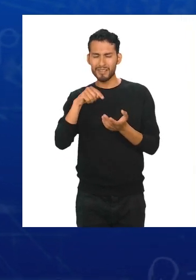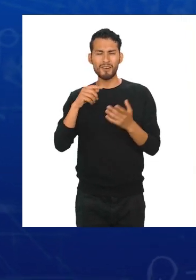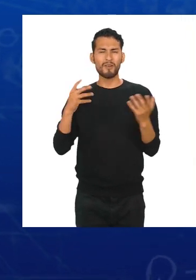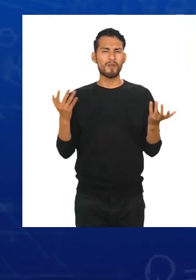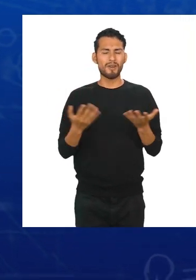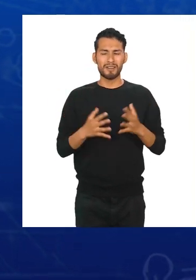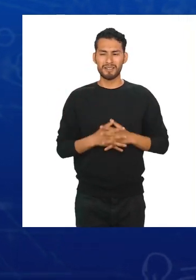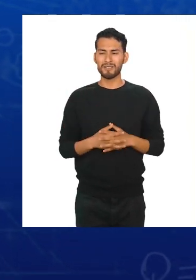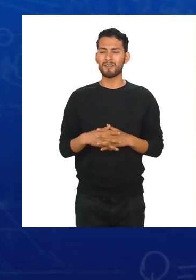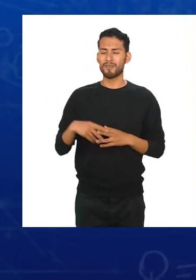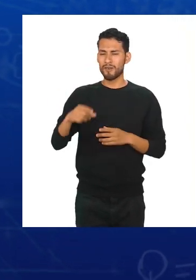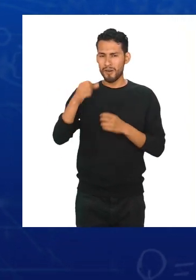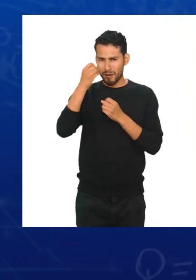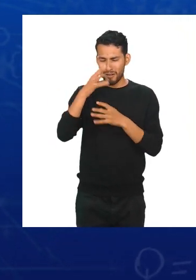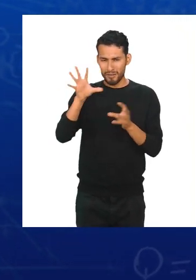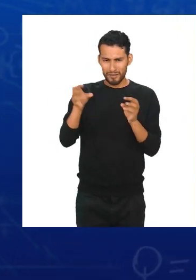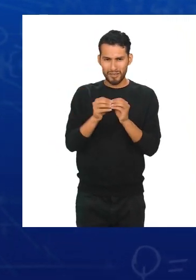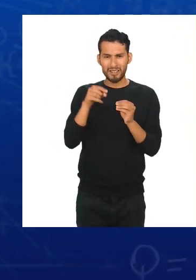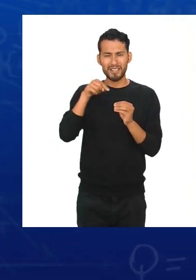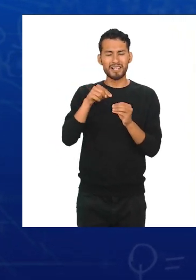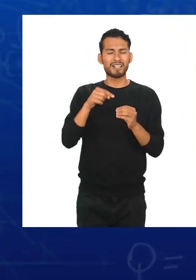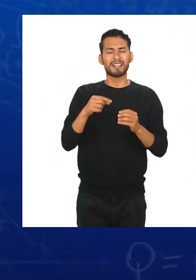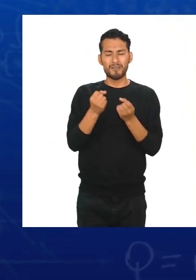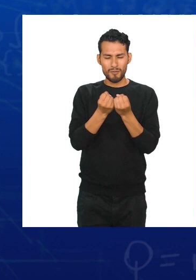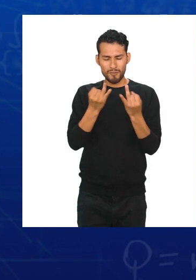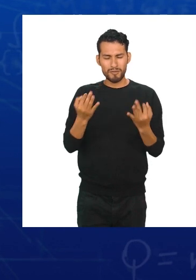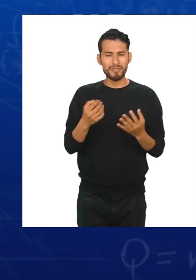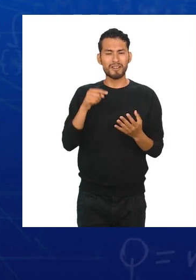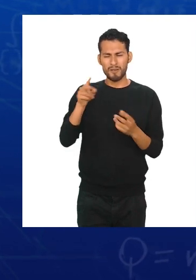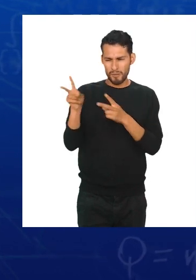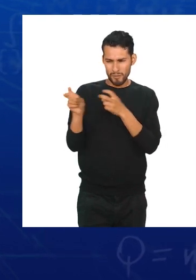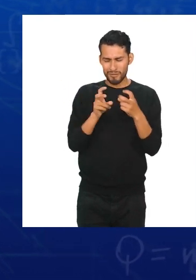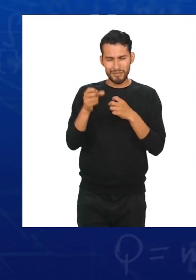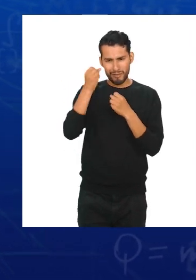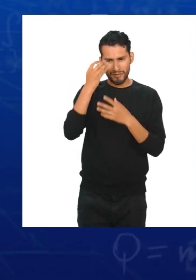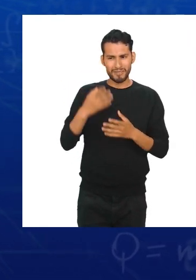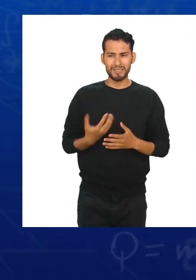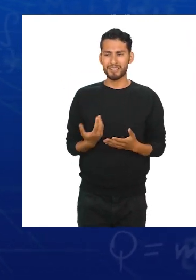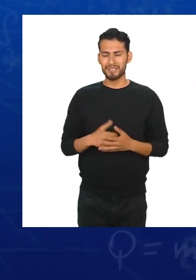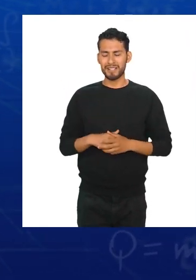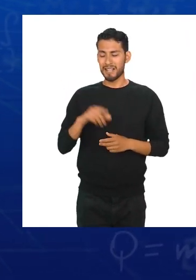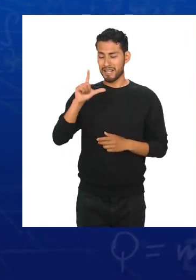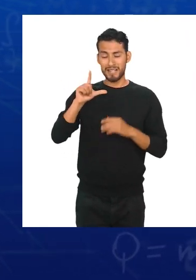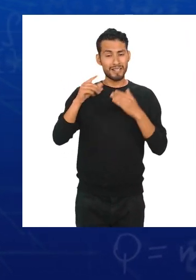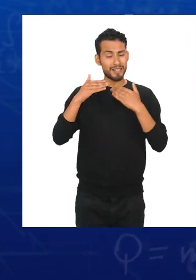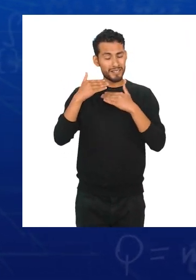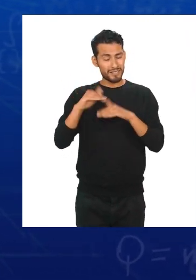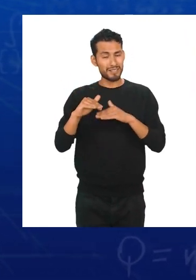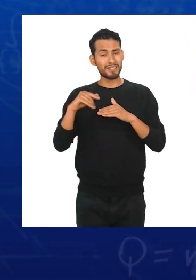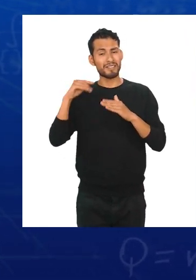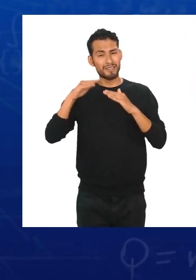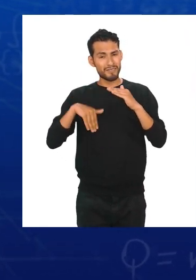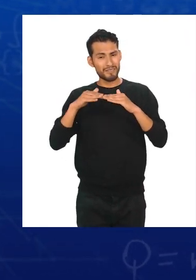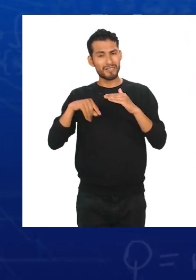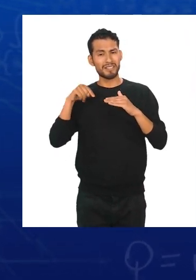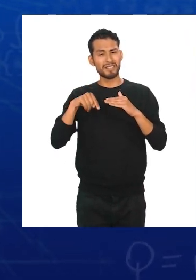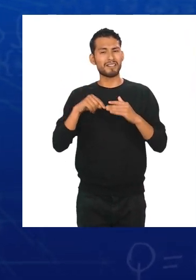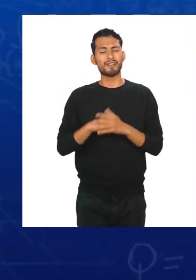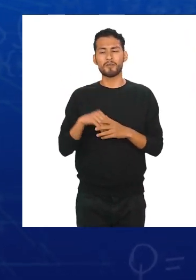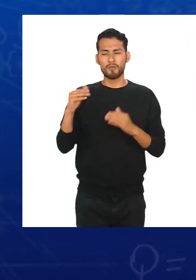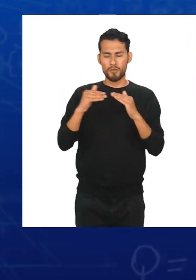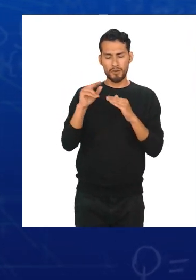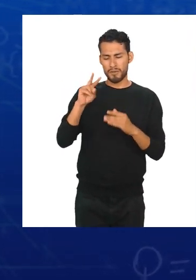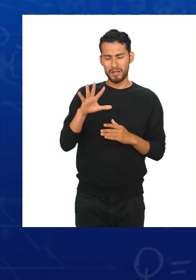Aplicaremos la fórmula para el cálculo de cuartiles de datos agrupados, extrayendo los siguientes datos. Límite inferior es igual